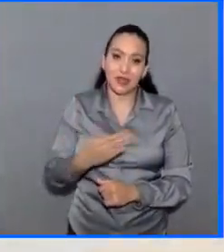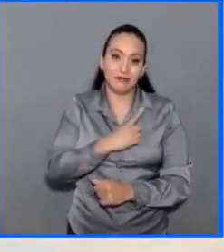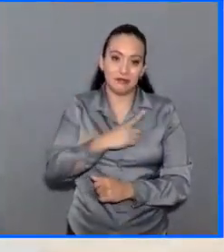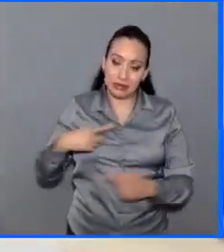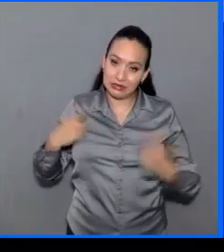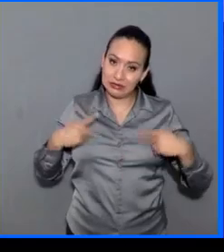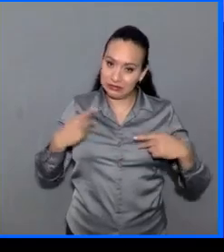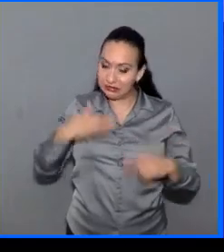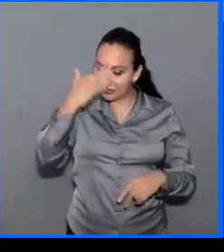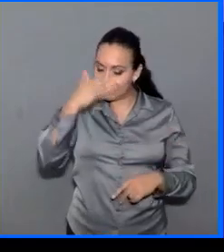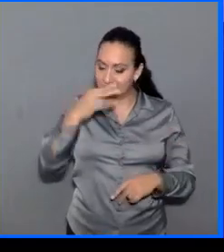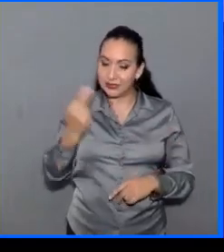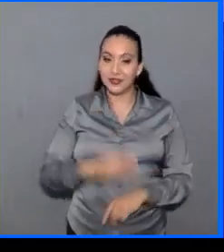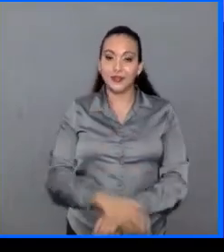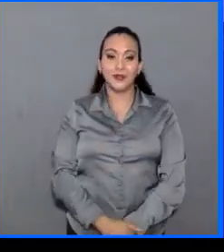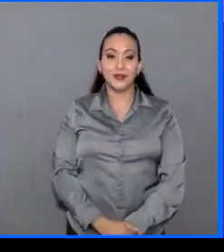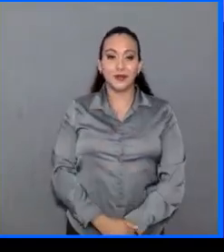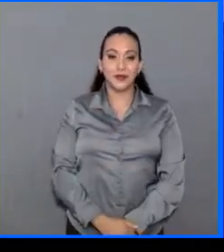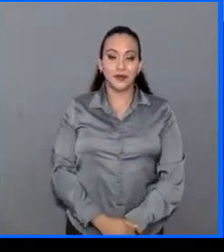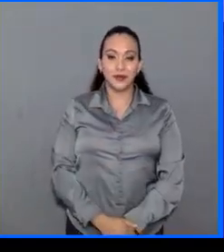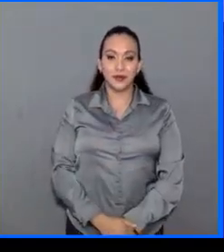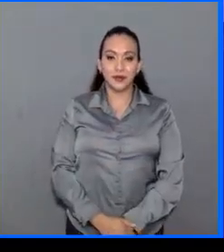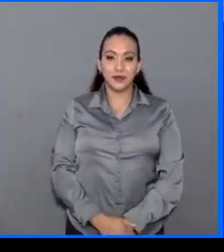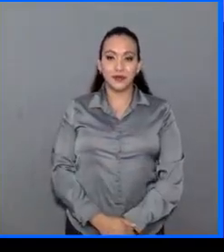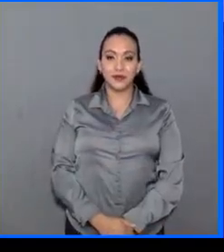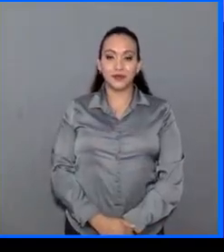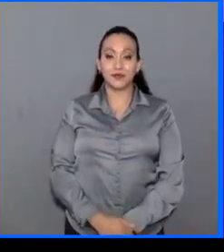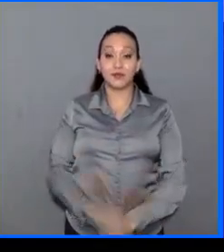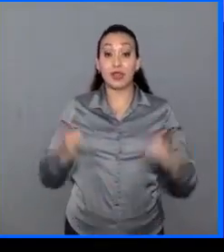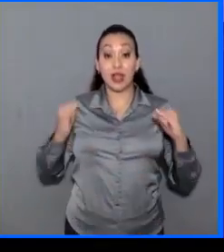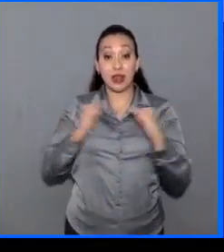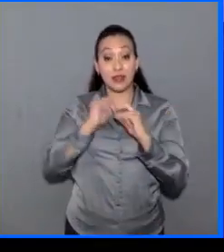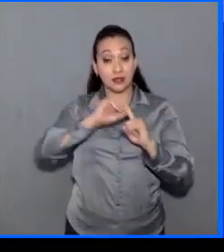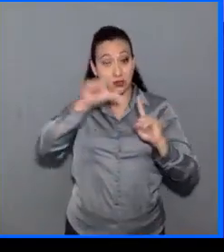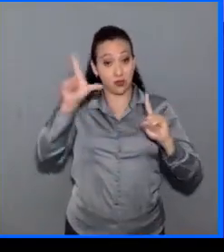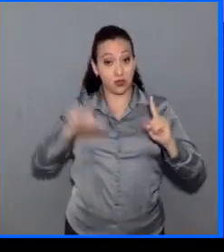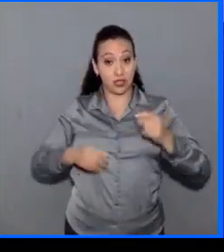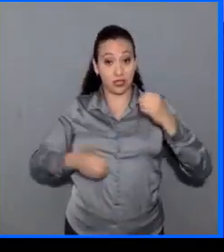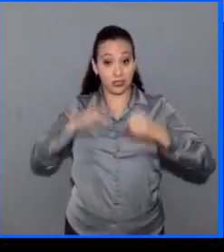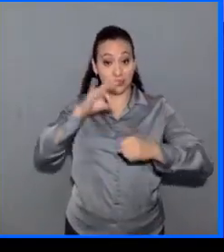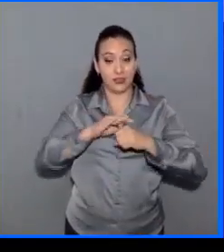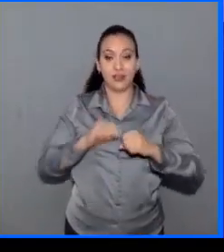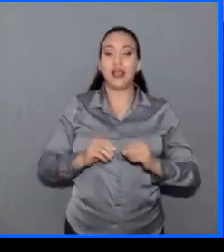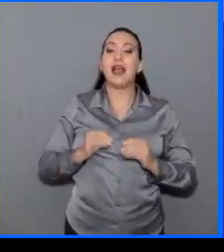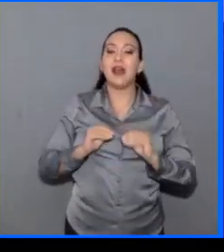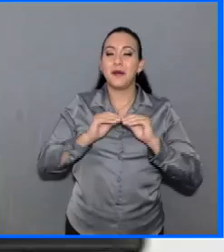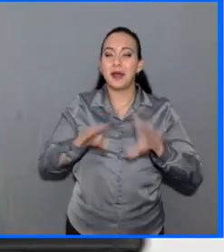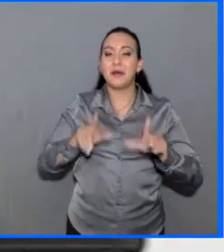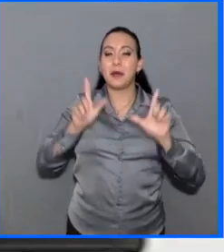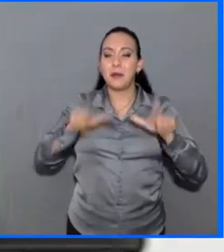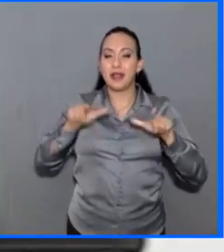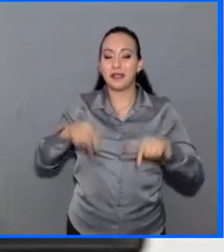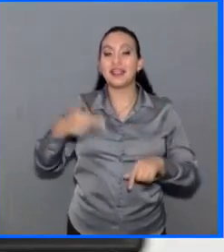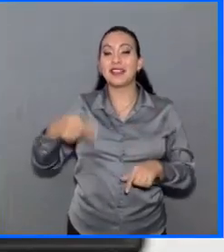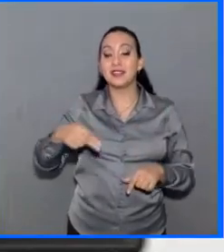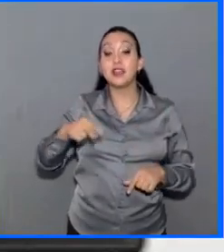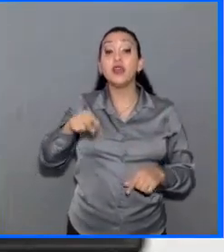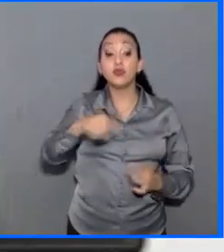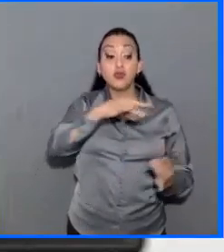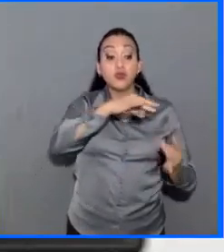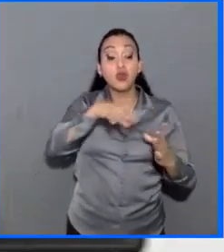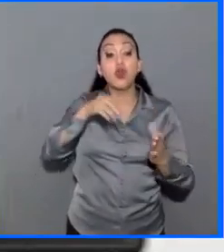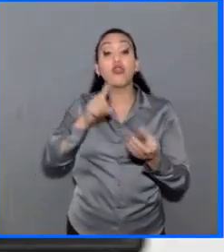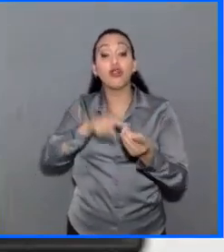Citlali Pérez. El Instituto Nacional Electoral lanzó la plataforma Ubica tu casilla Elecciones